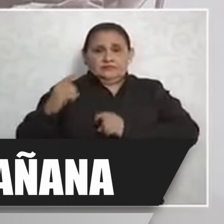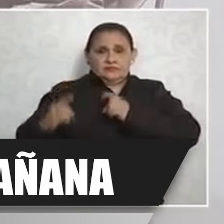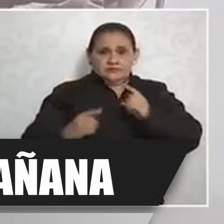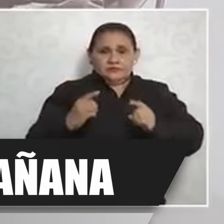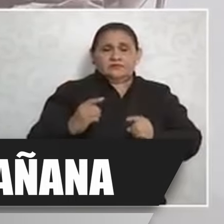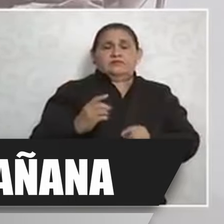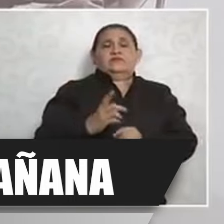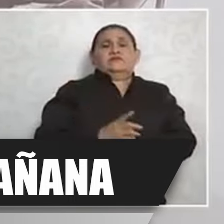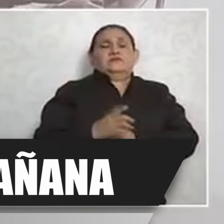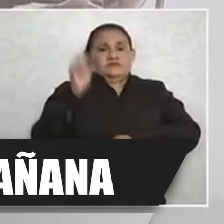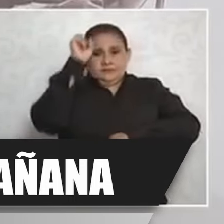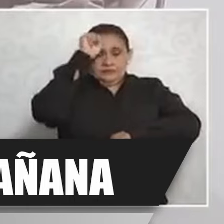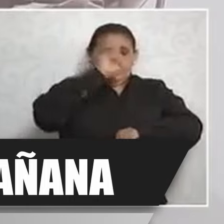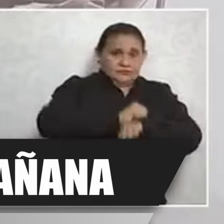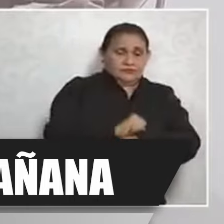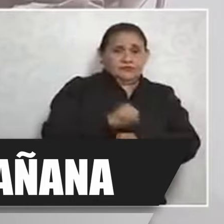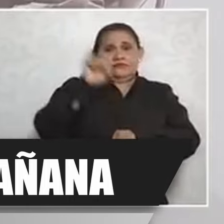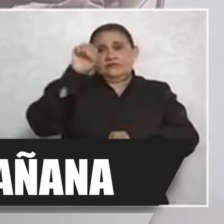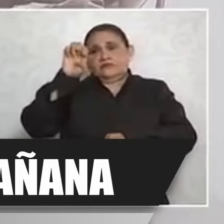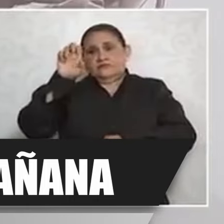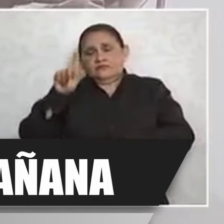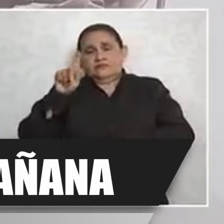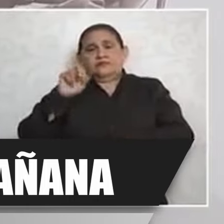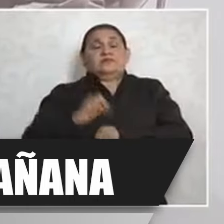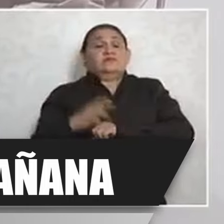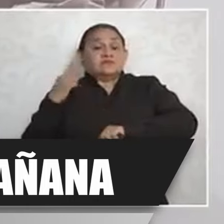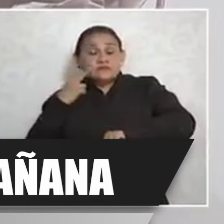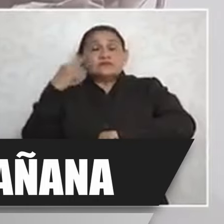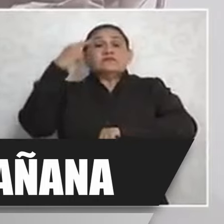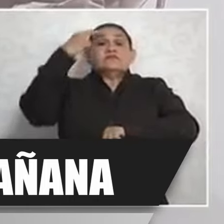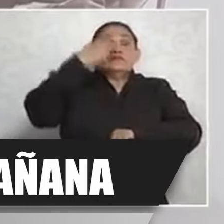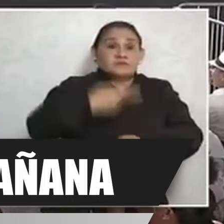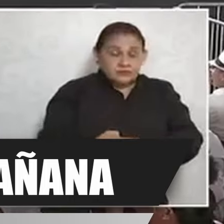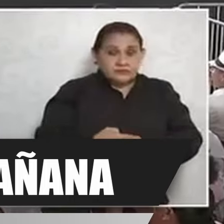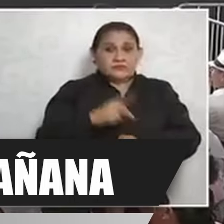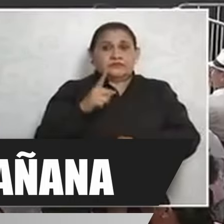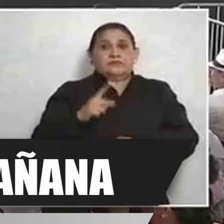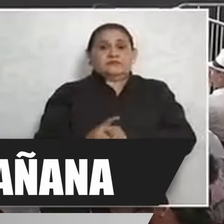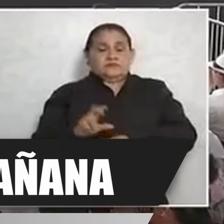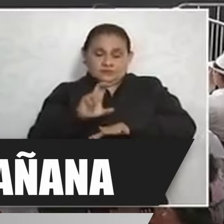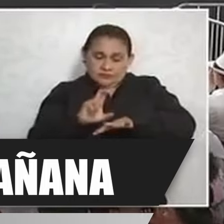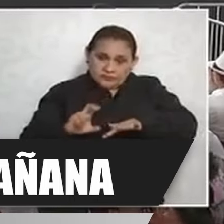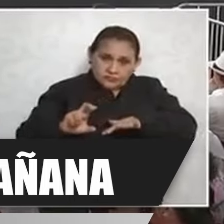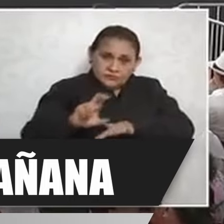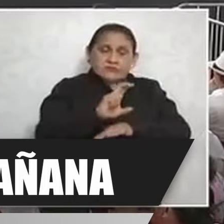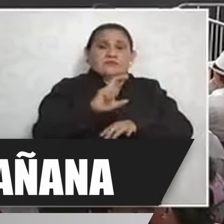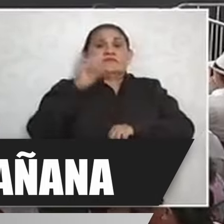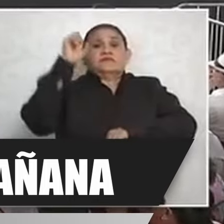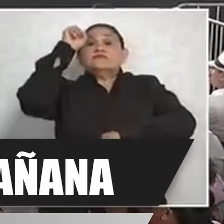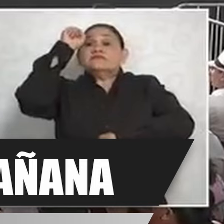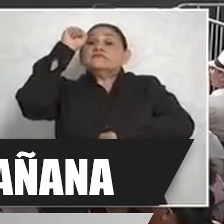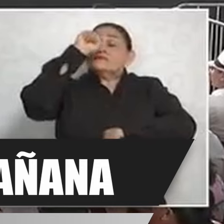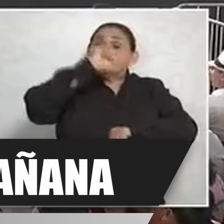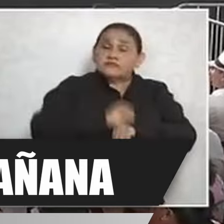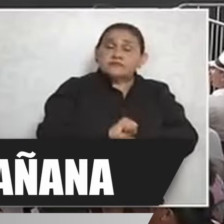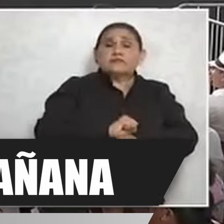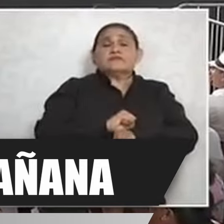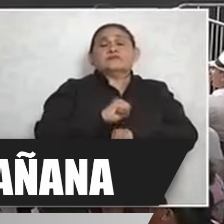el secretario de Educación, el responsable de la agencia ferroviaria, la secretaria